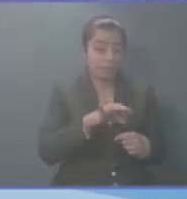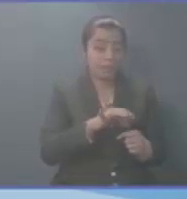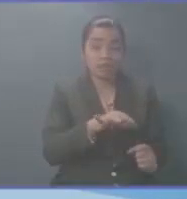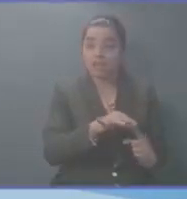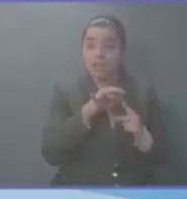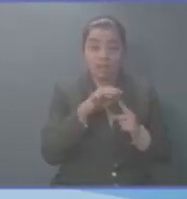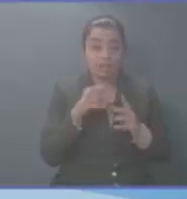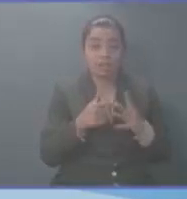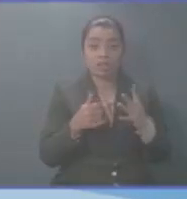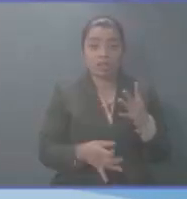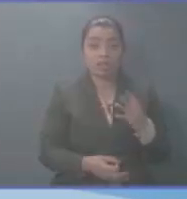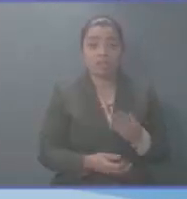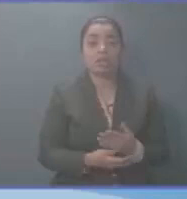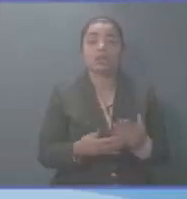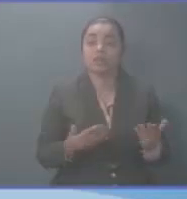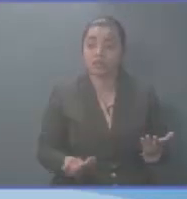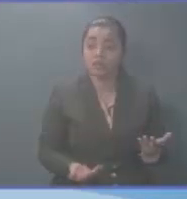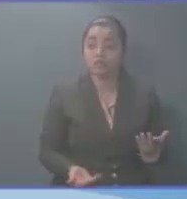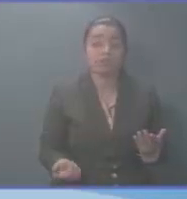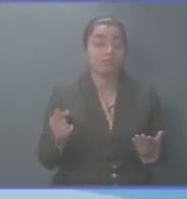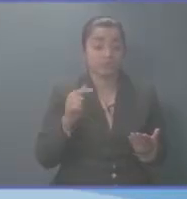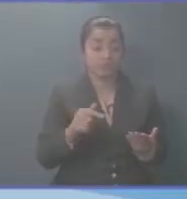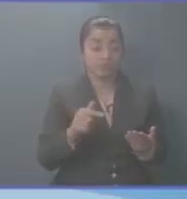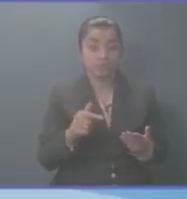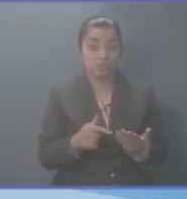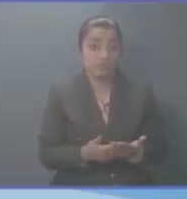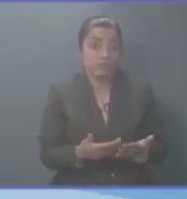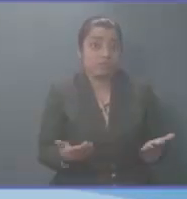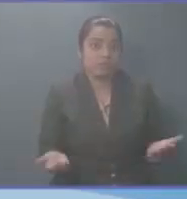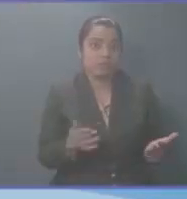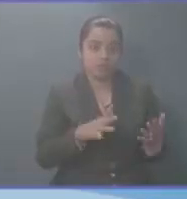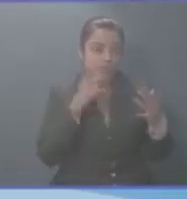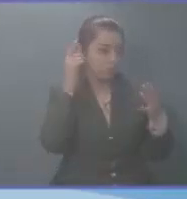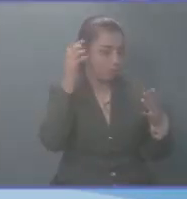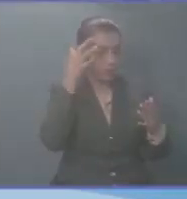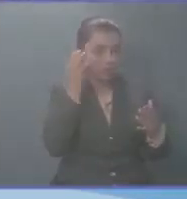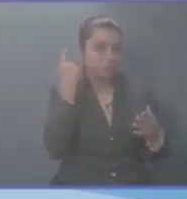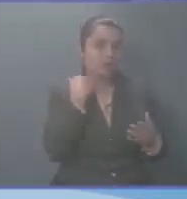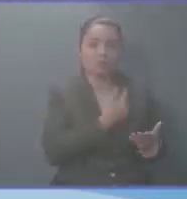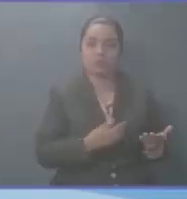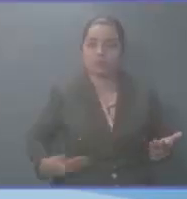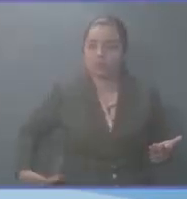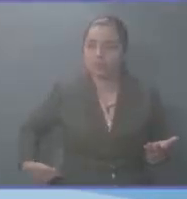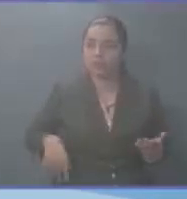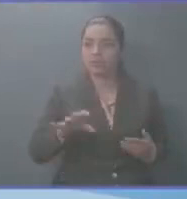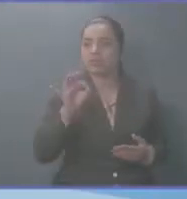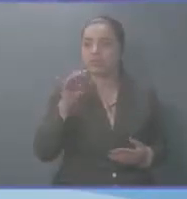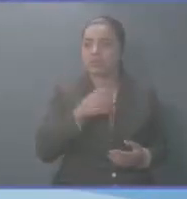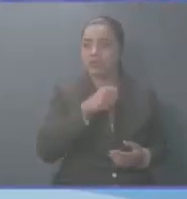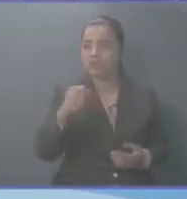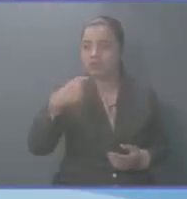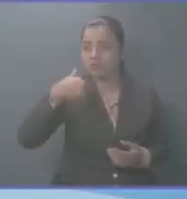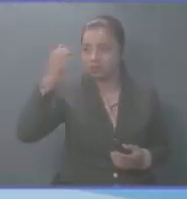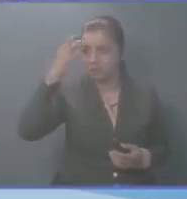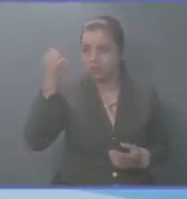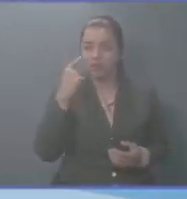legítimamente ni legalmente por el pueblo, sino que colocados por el señor presidente de la República. Entonces yo creo que